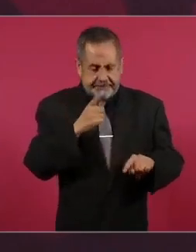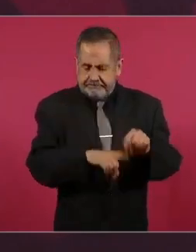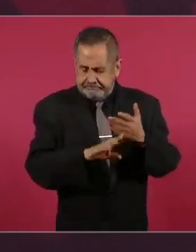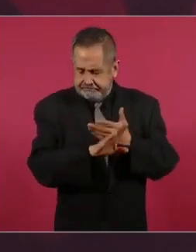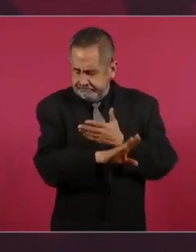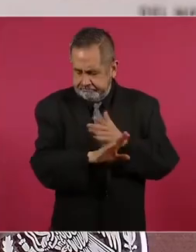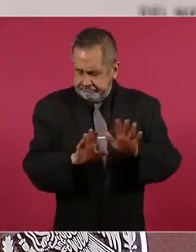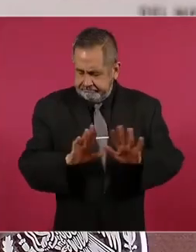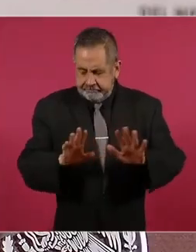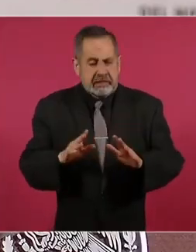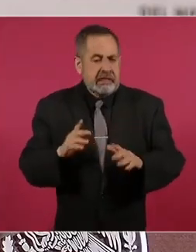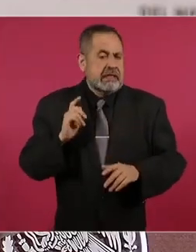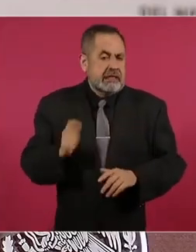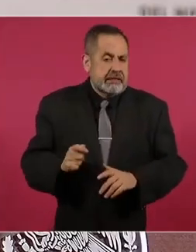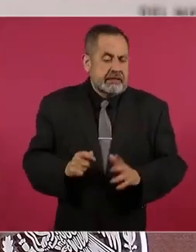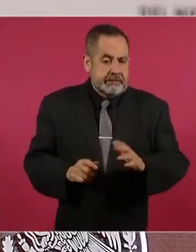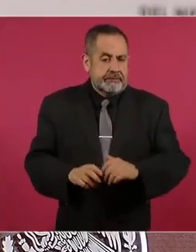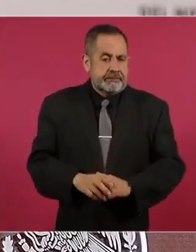Miren,